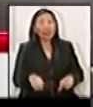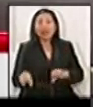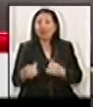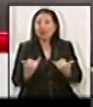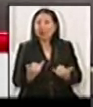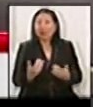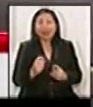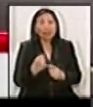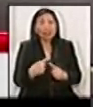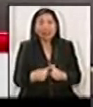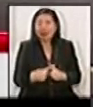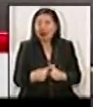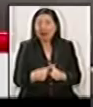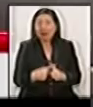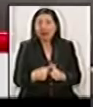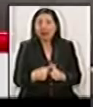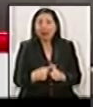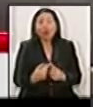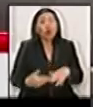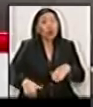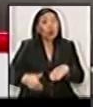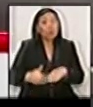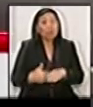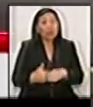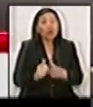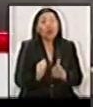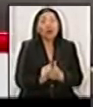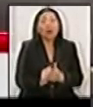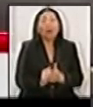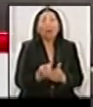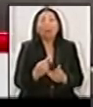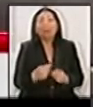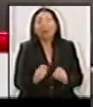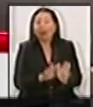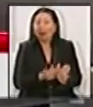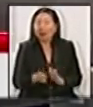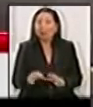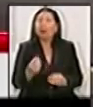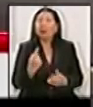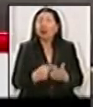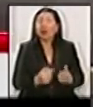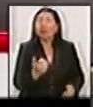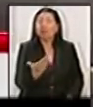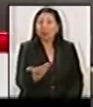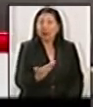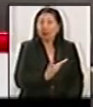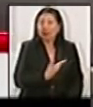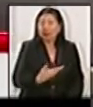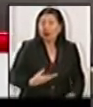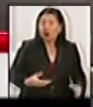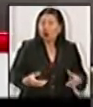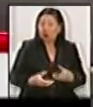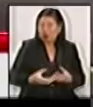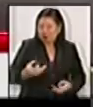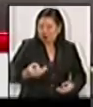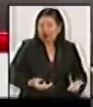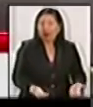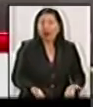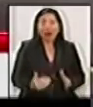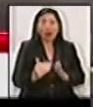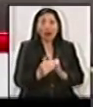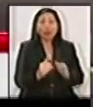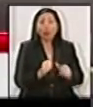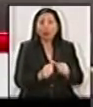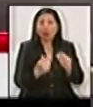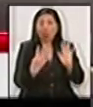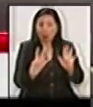de estas exoneraciones, los convenios colectivos y los laudos arbitrales. Por eso le pedimos al presidente de la Comisión de Presupuesto que en el artículo